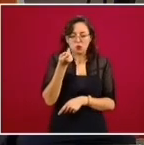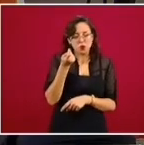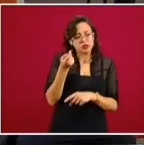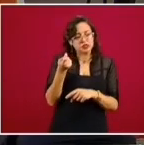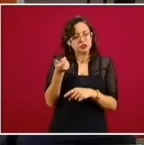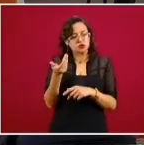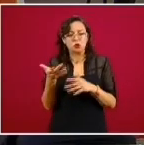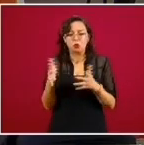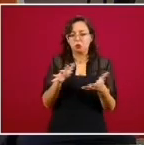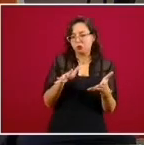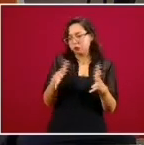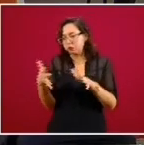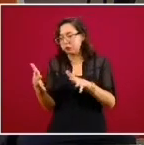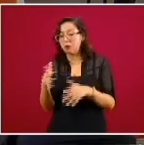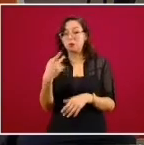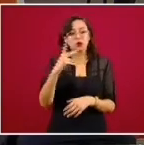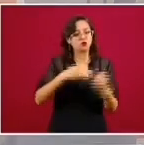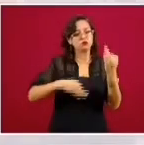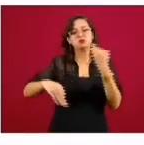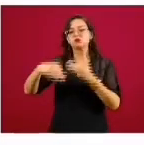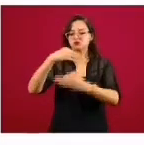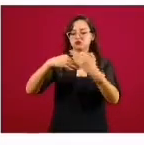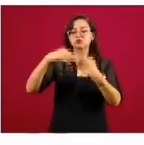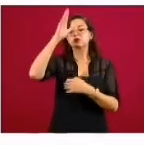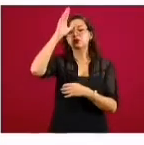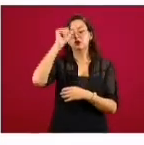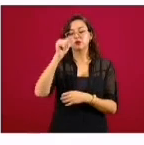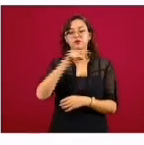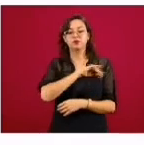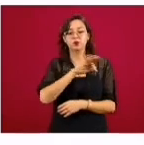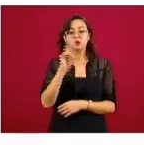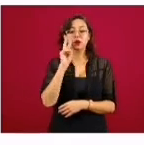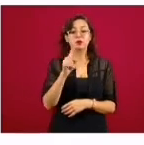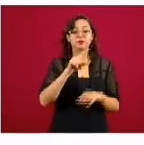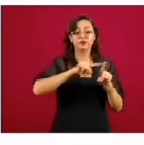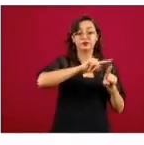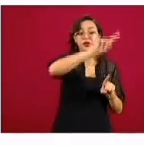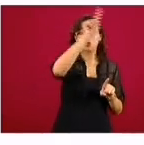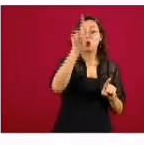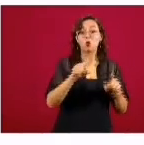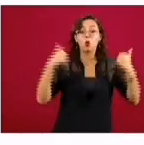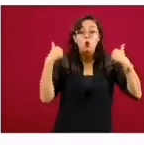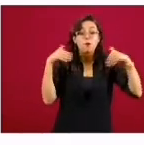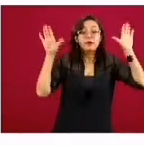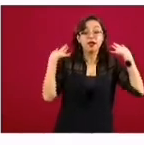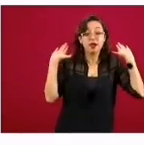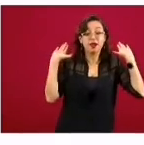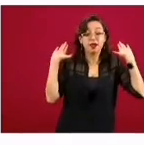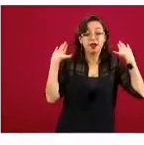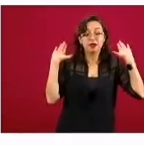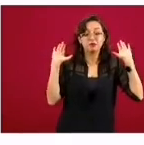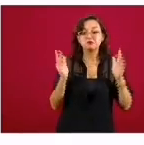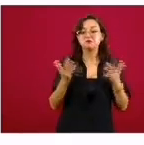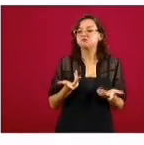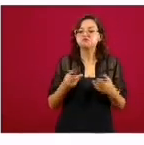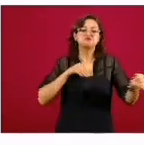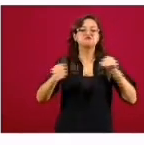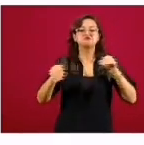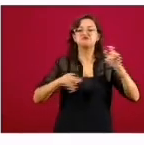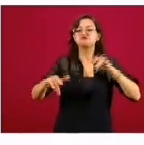en general todos coincidieron con este mensaje. Lo que se ve en la curva roja es lo que habría pasado si no se hubieran hecho medidas de